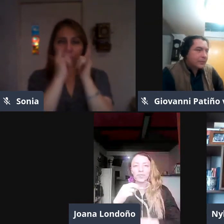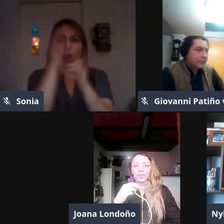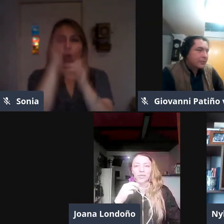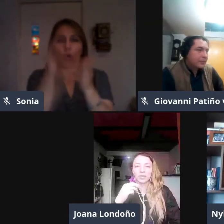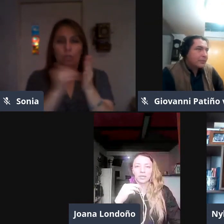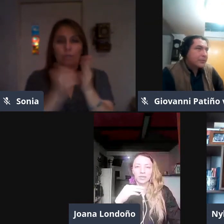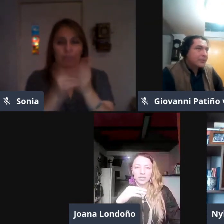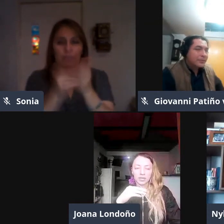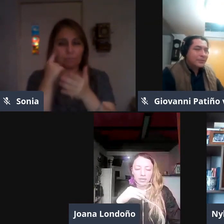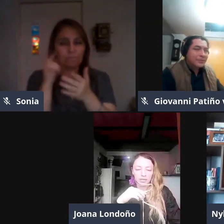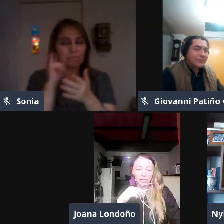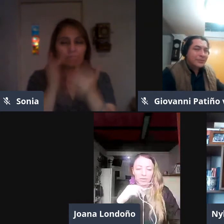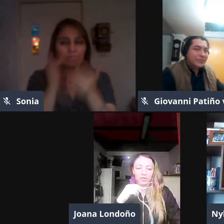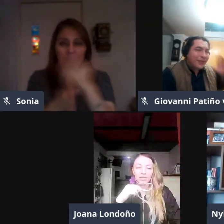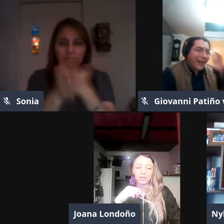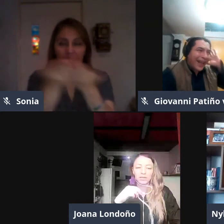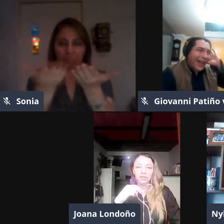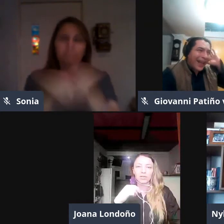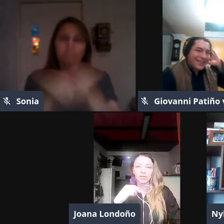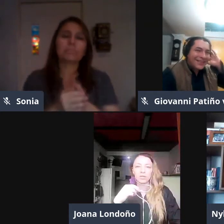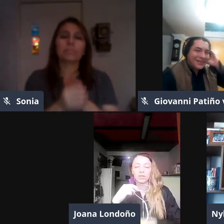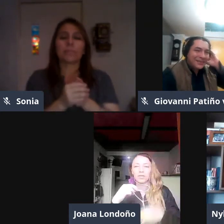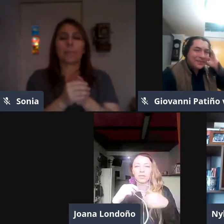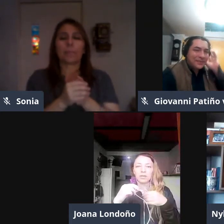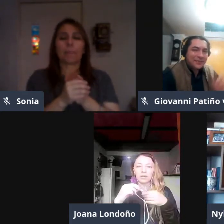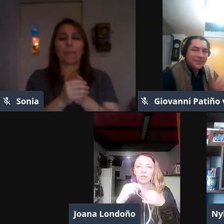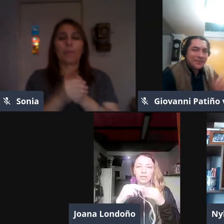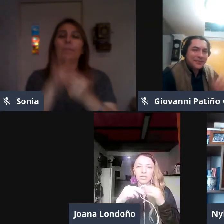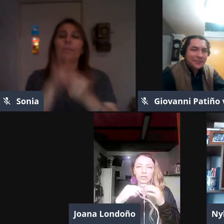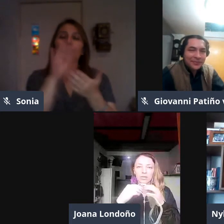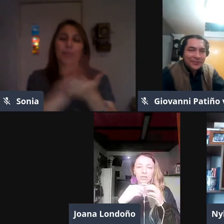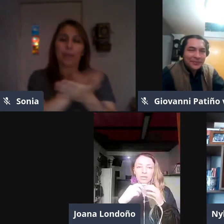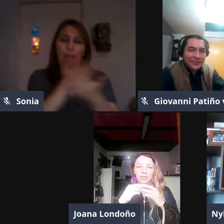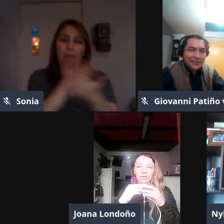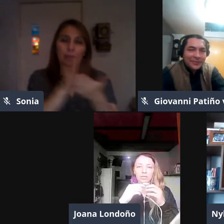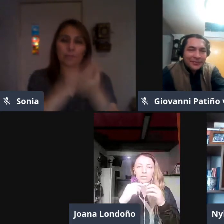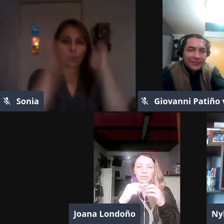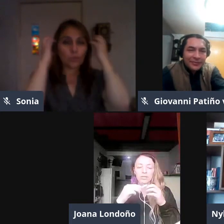aunque después de la canción de de giovani